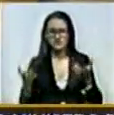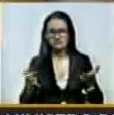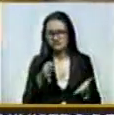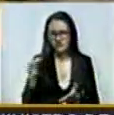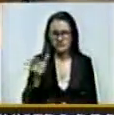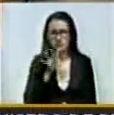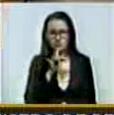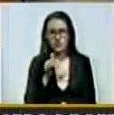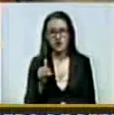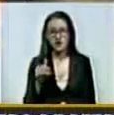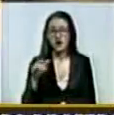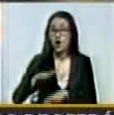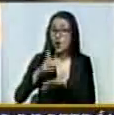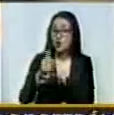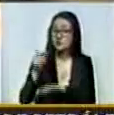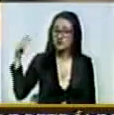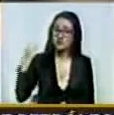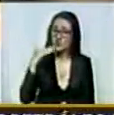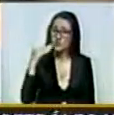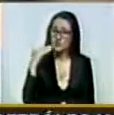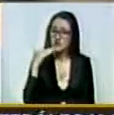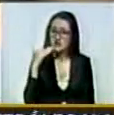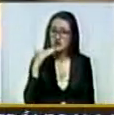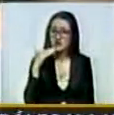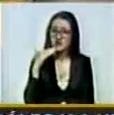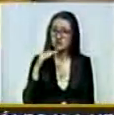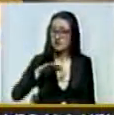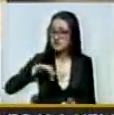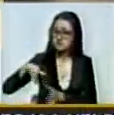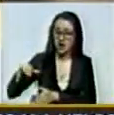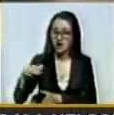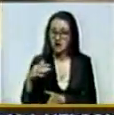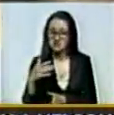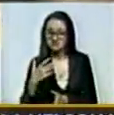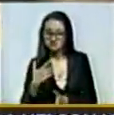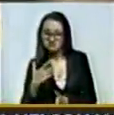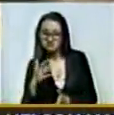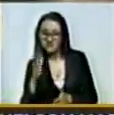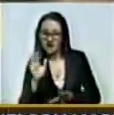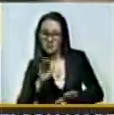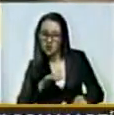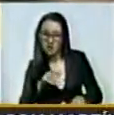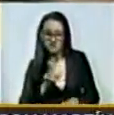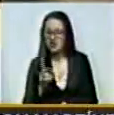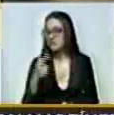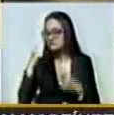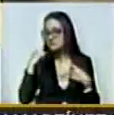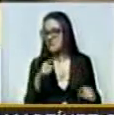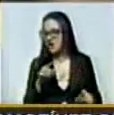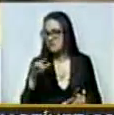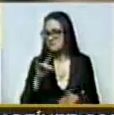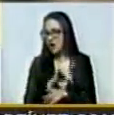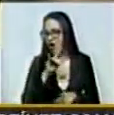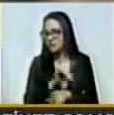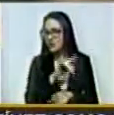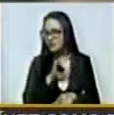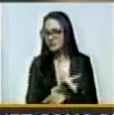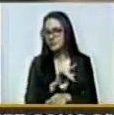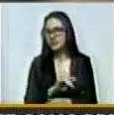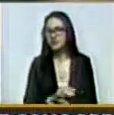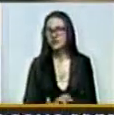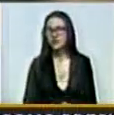del enemigo imperial, que ha dejado de lado cualquier escrúpulo y ha retomado aquella expresión de